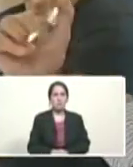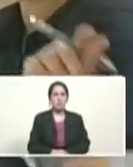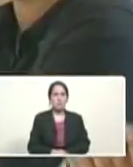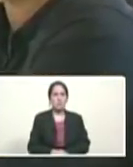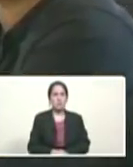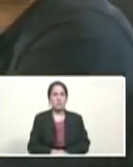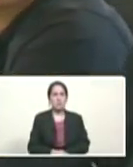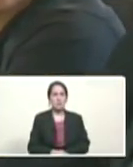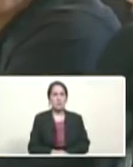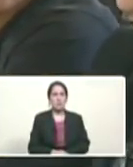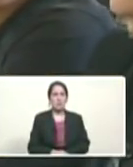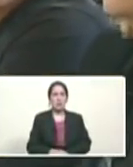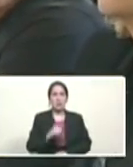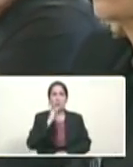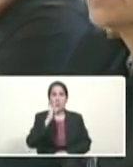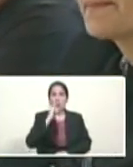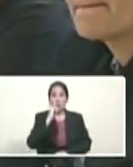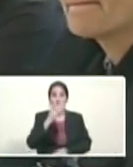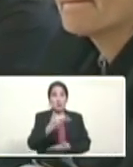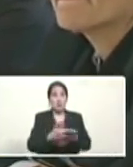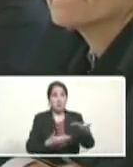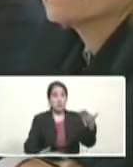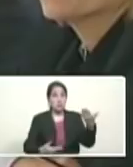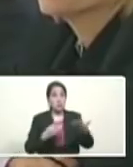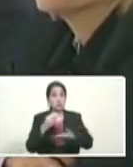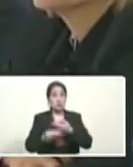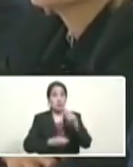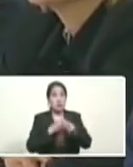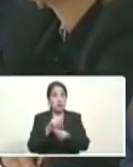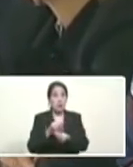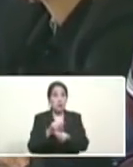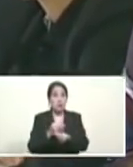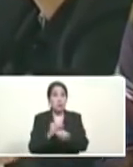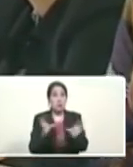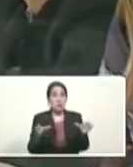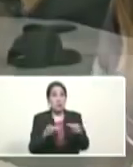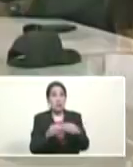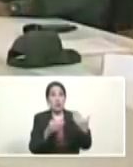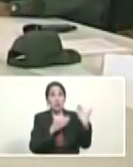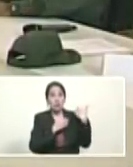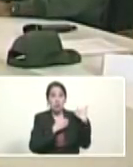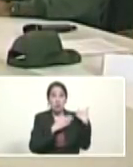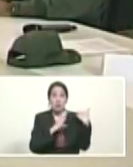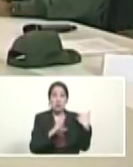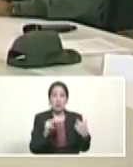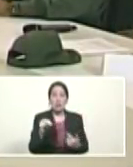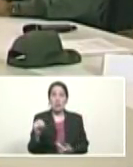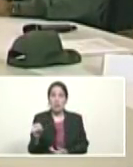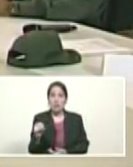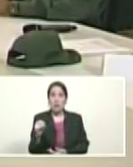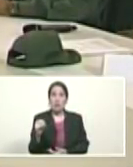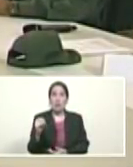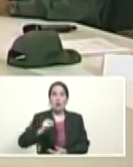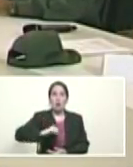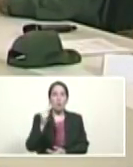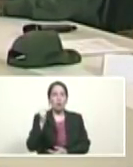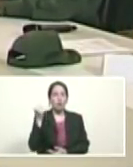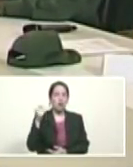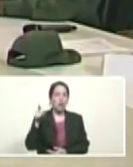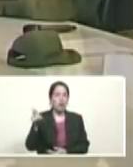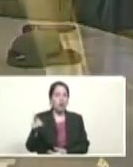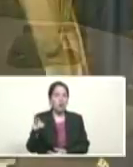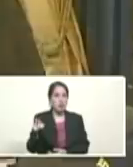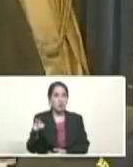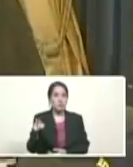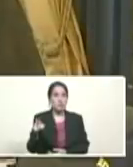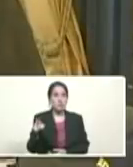bueno es todo un reportaje que hace el periodista corresponsal de cnn en bogotá y